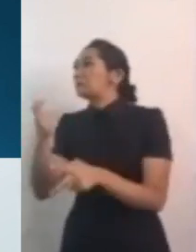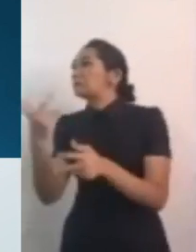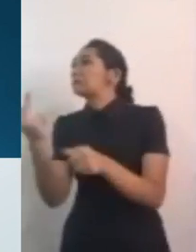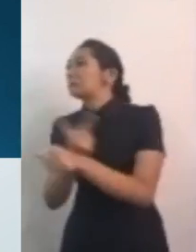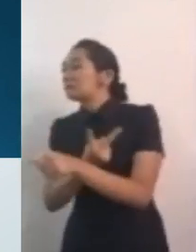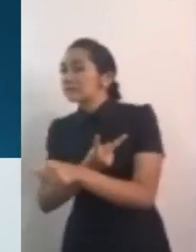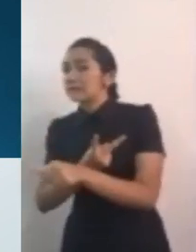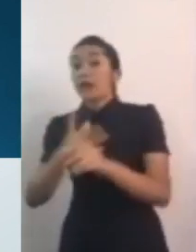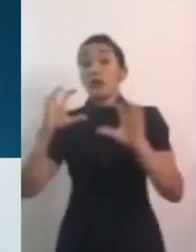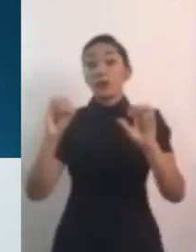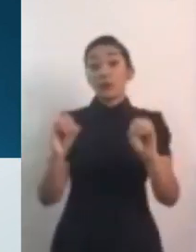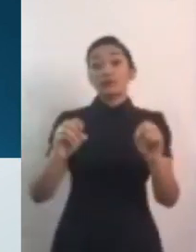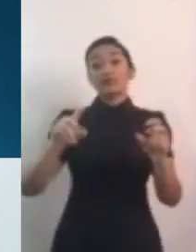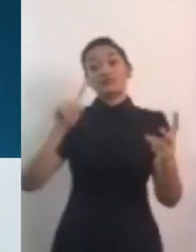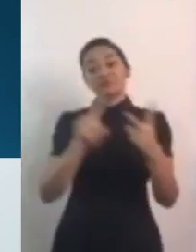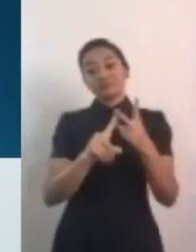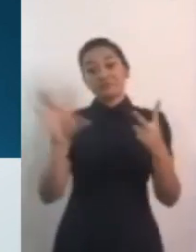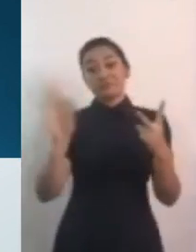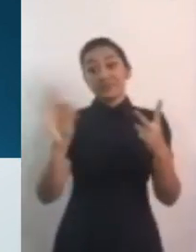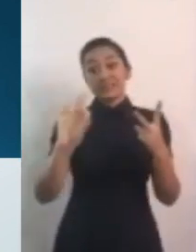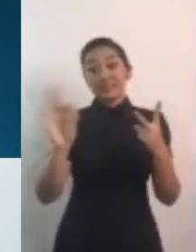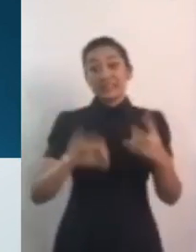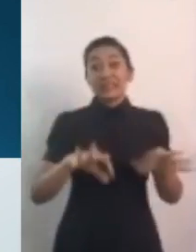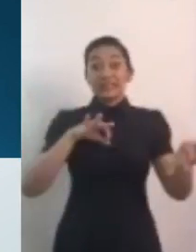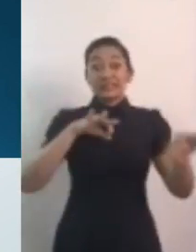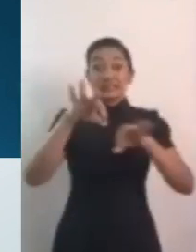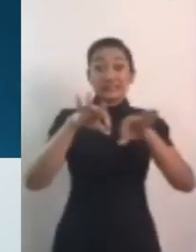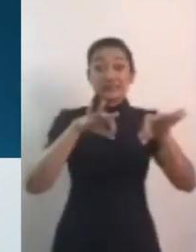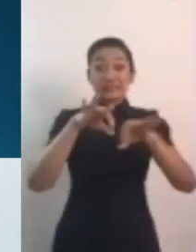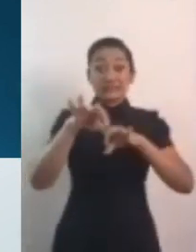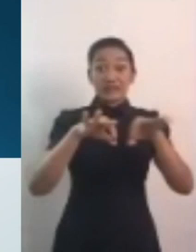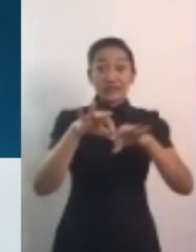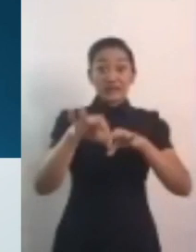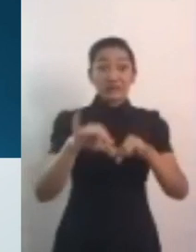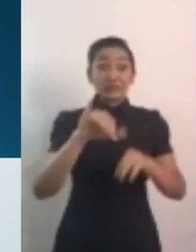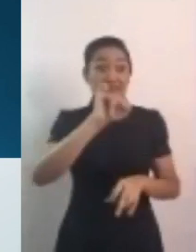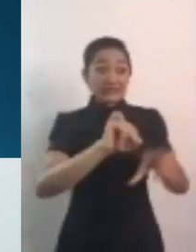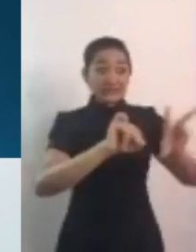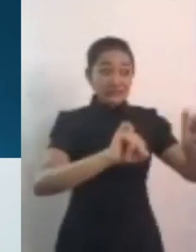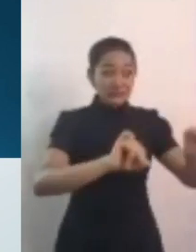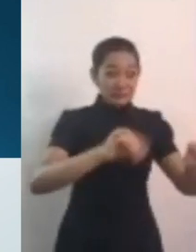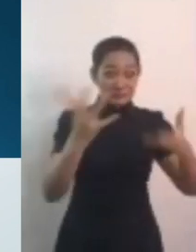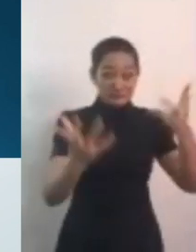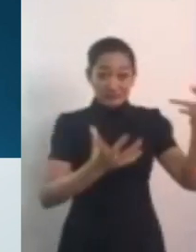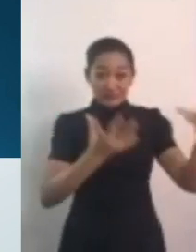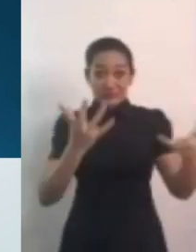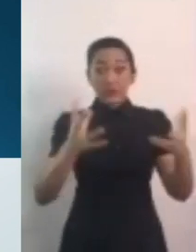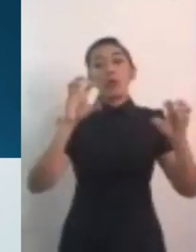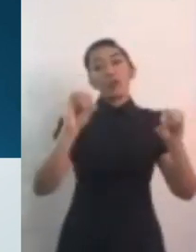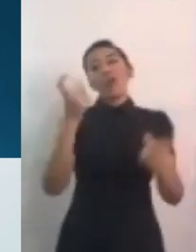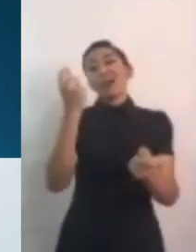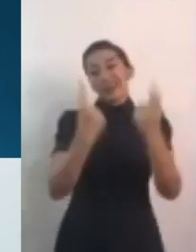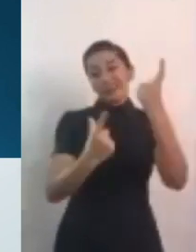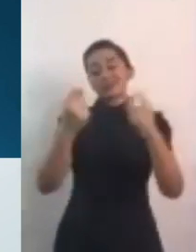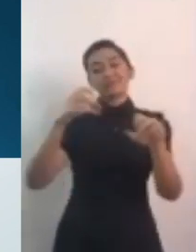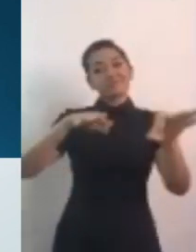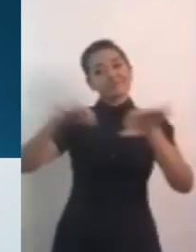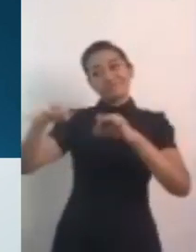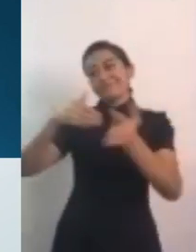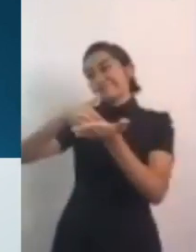tipo de fuentes como la inestabilidad laboral, los despidos, licencias sin goce de